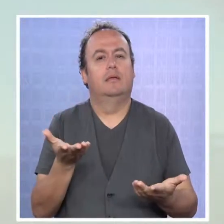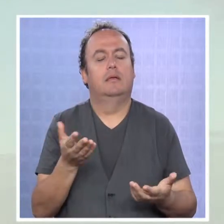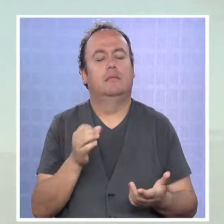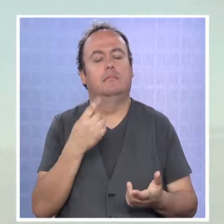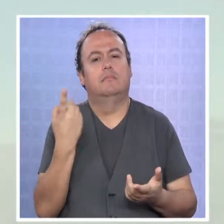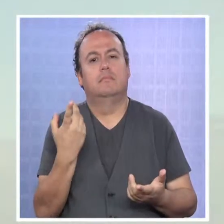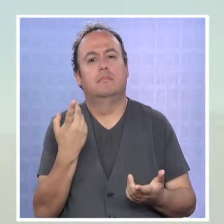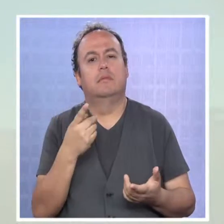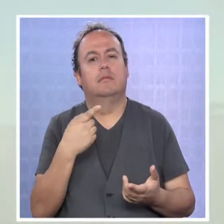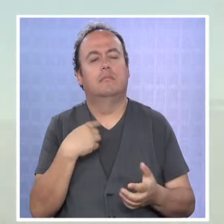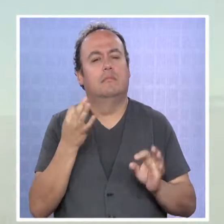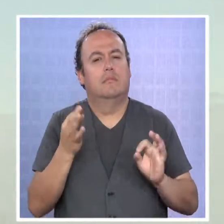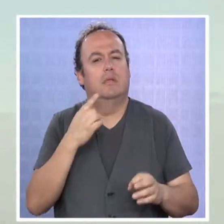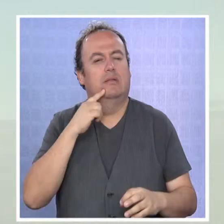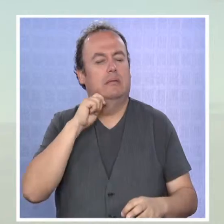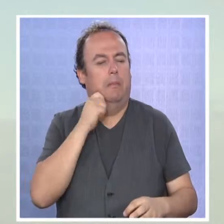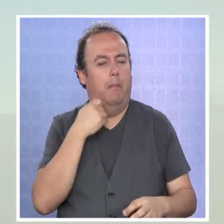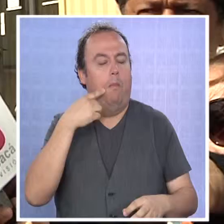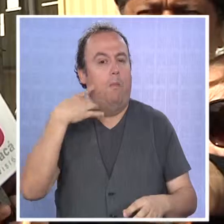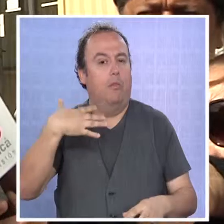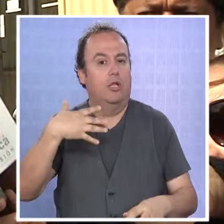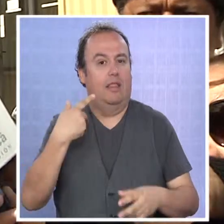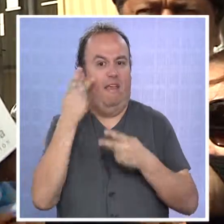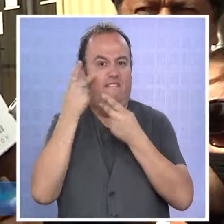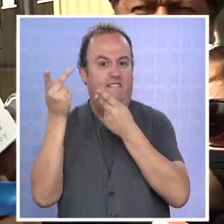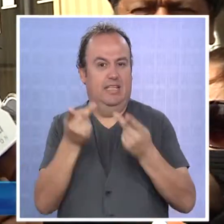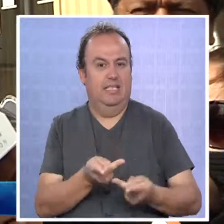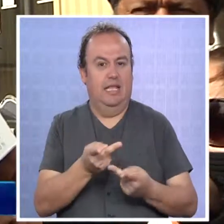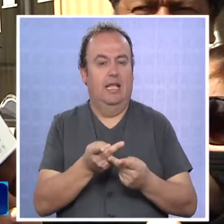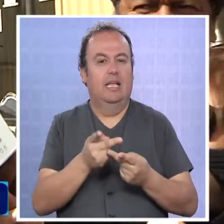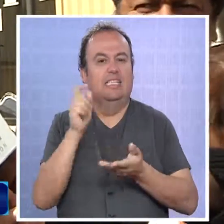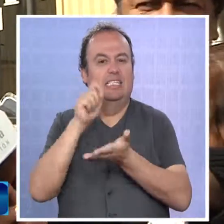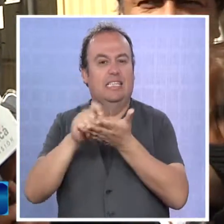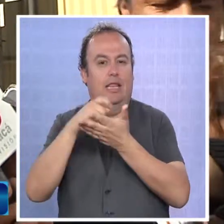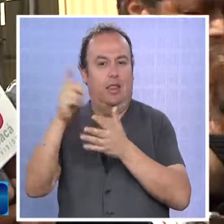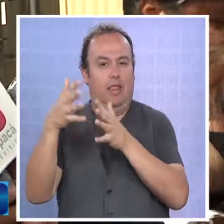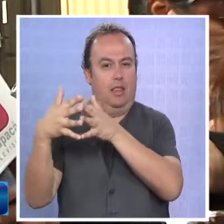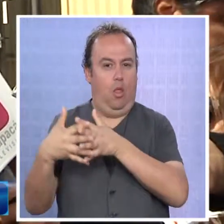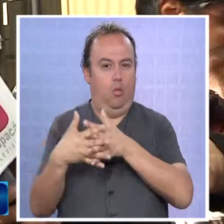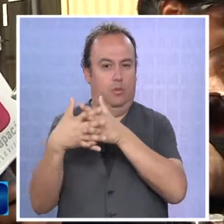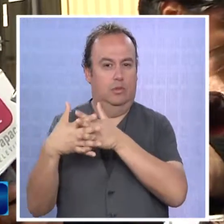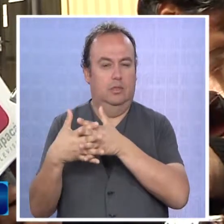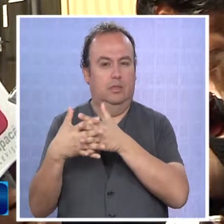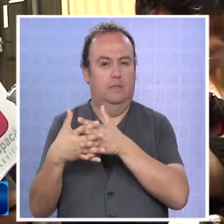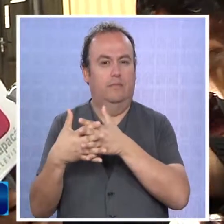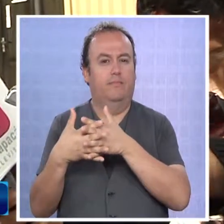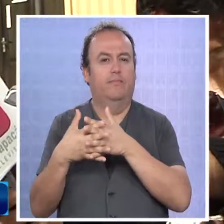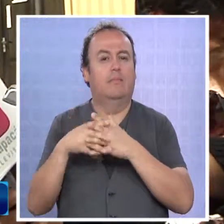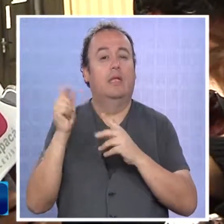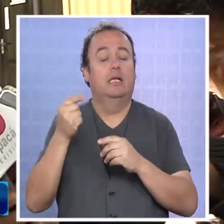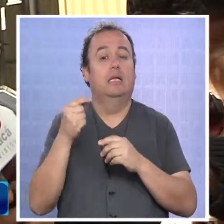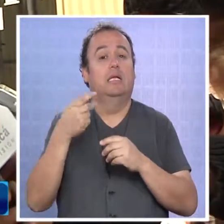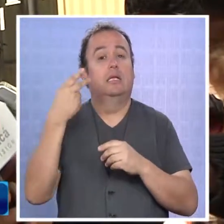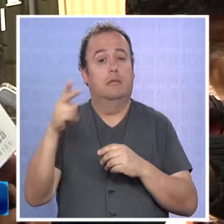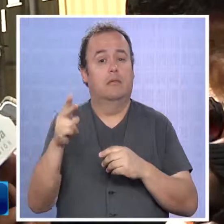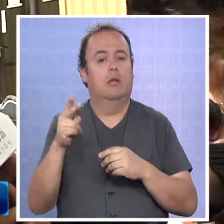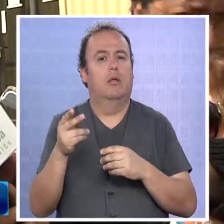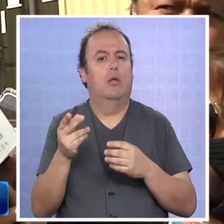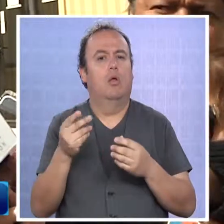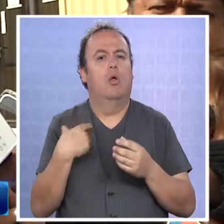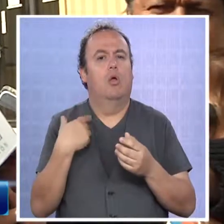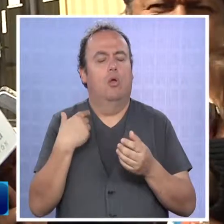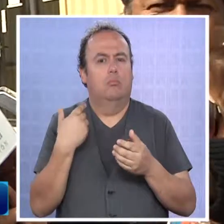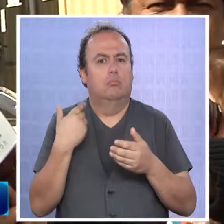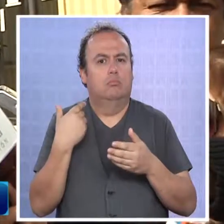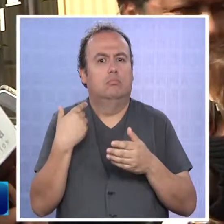razones más significativas de la visita del secretario Panetta es que precisamente los Estados Unidos están poniendo en vigor una